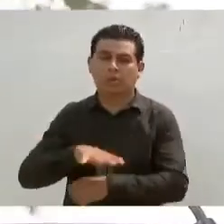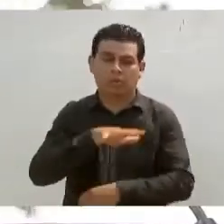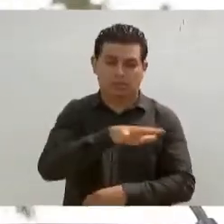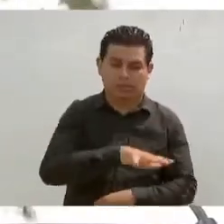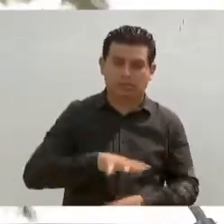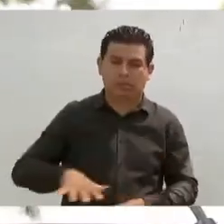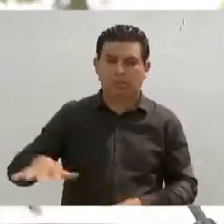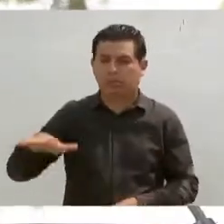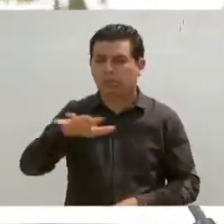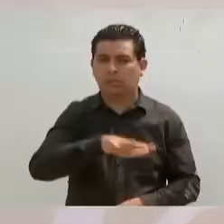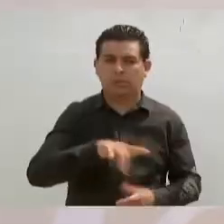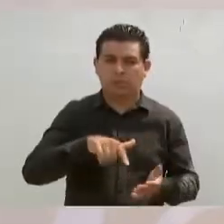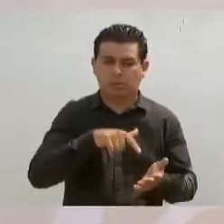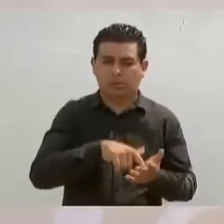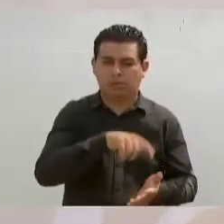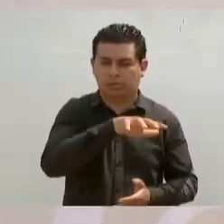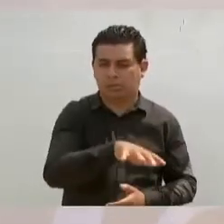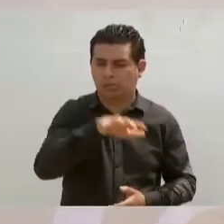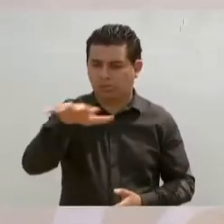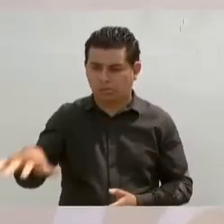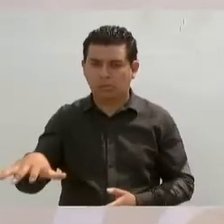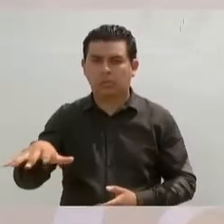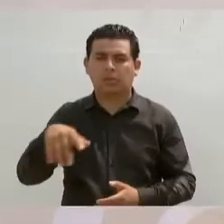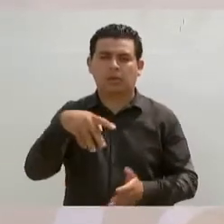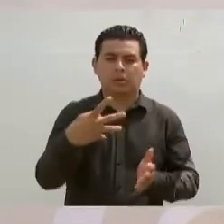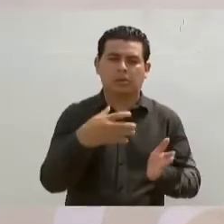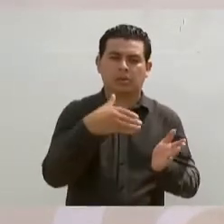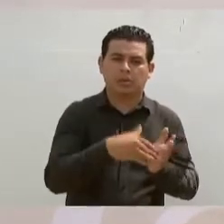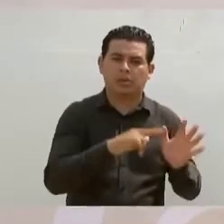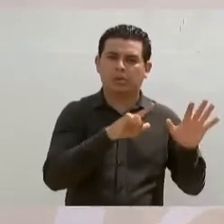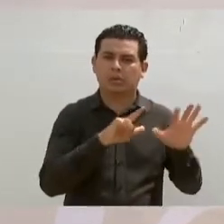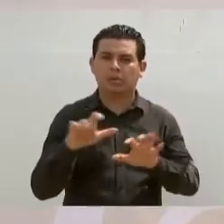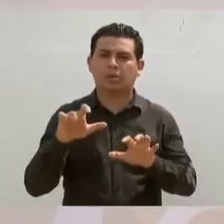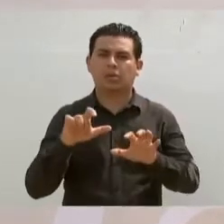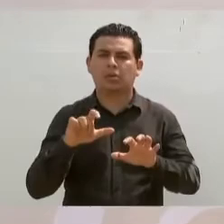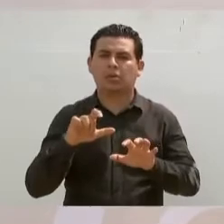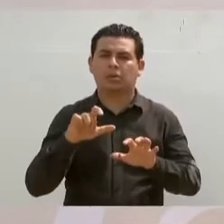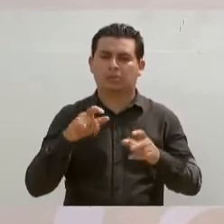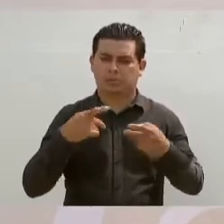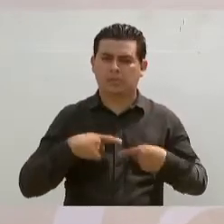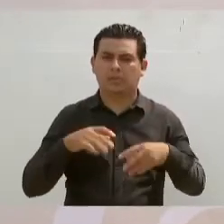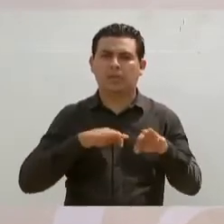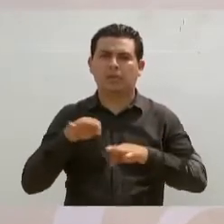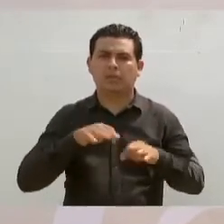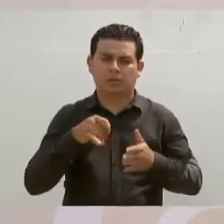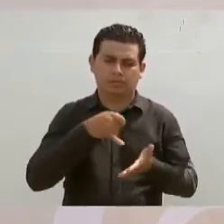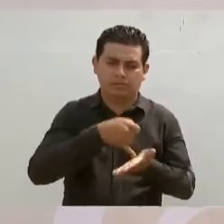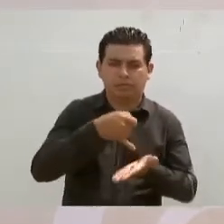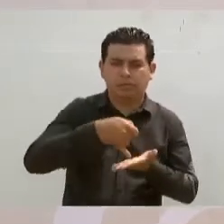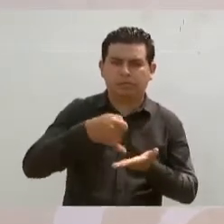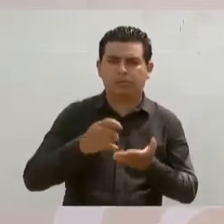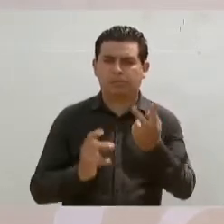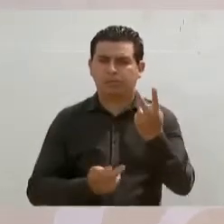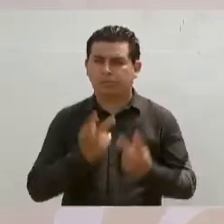uno de estos territorios tenemos 14.700 sembradores aproximadamente.